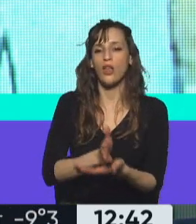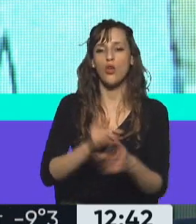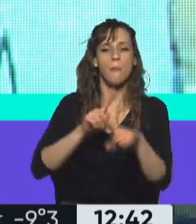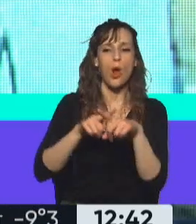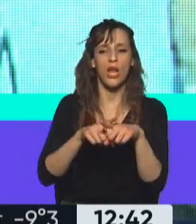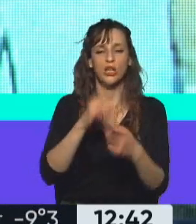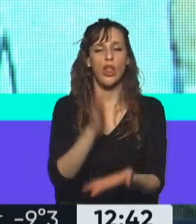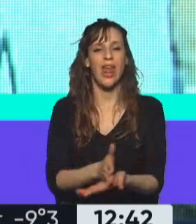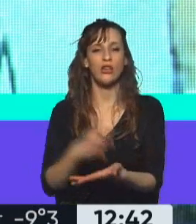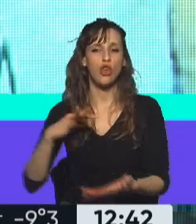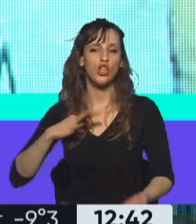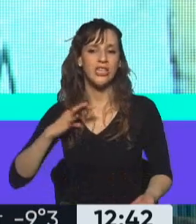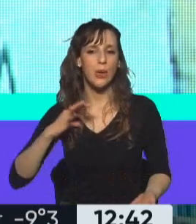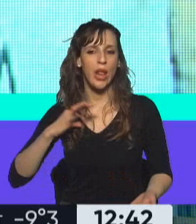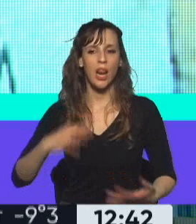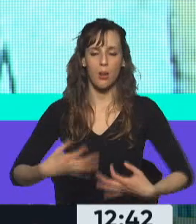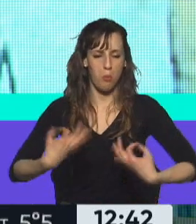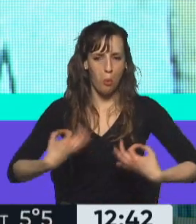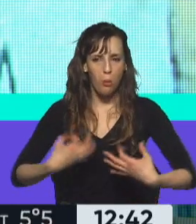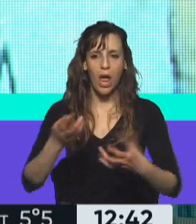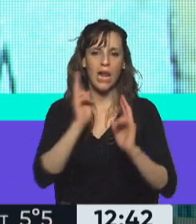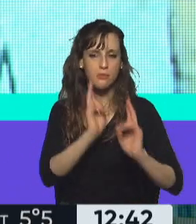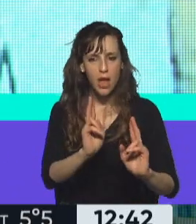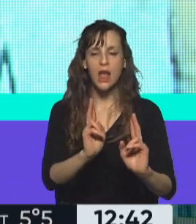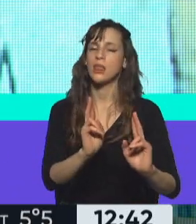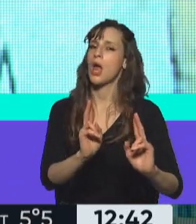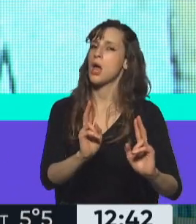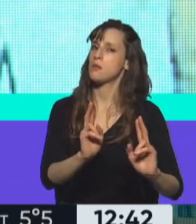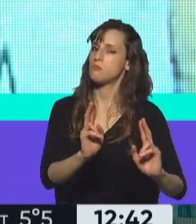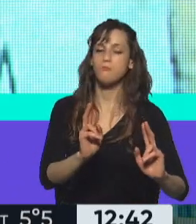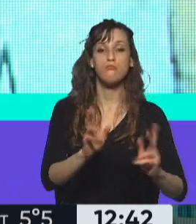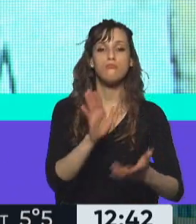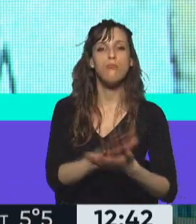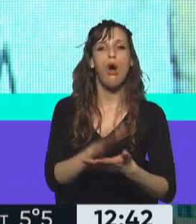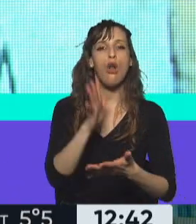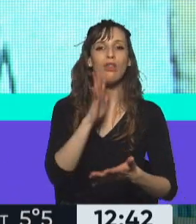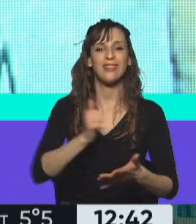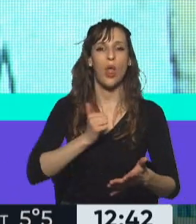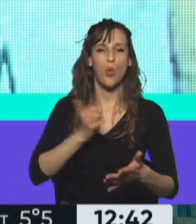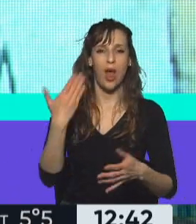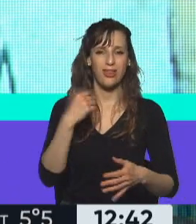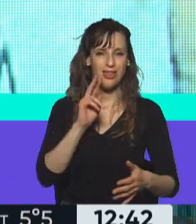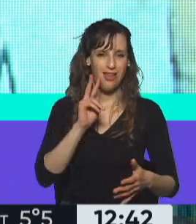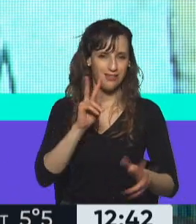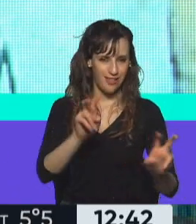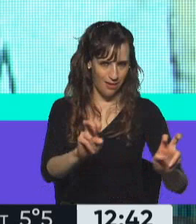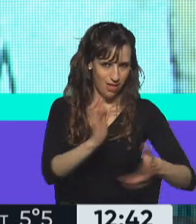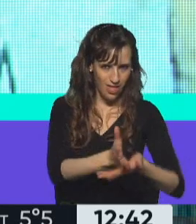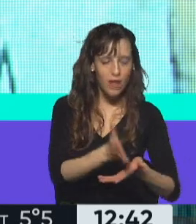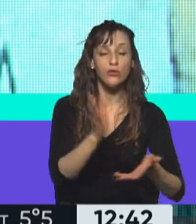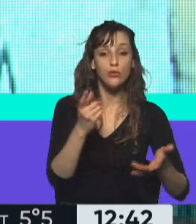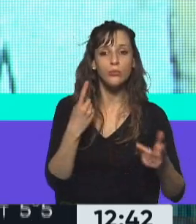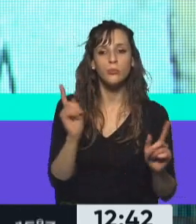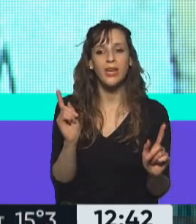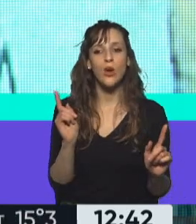políticos, que tiene que ver con los crímenes de la dictadura, ¿no? Y en este sentido, sí, nos falta mucho, porque aún personas que son como muy allegadas